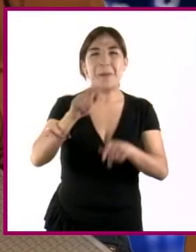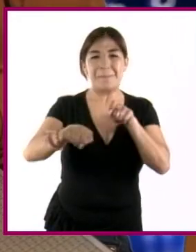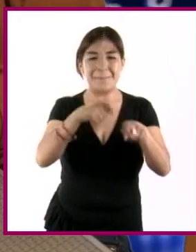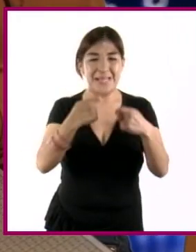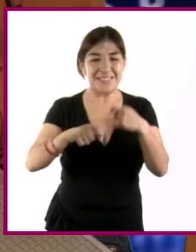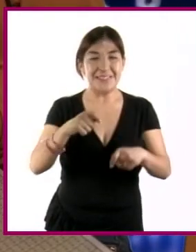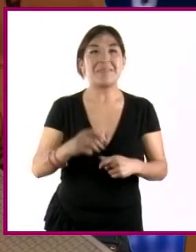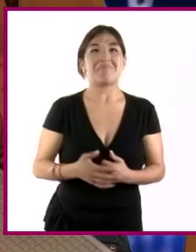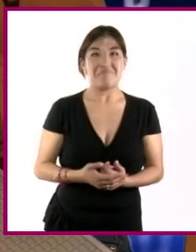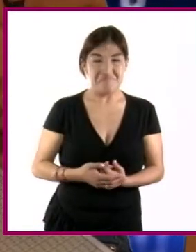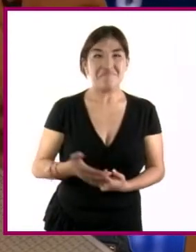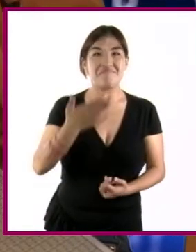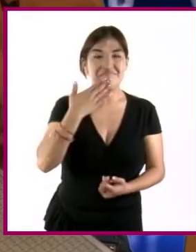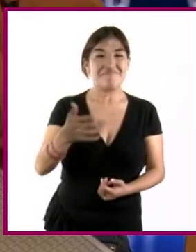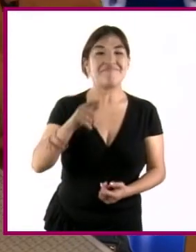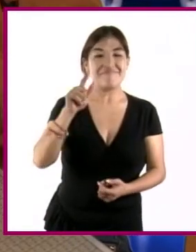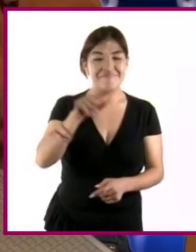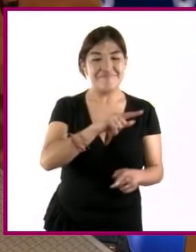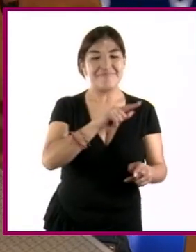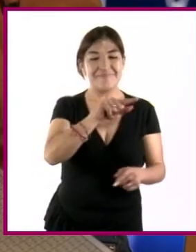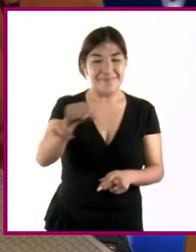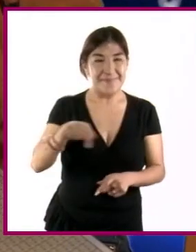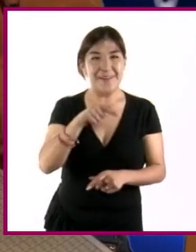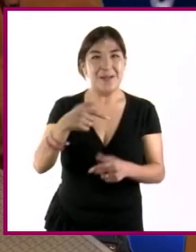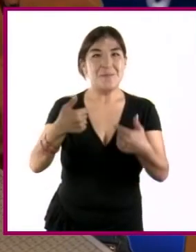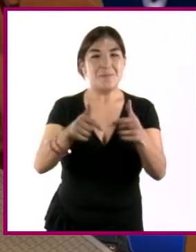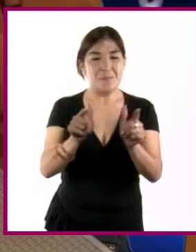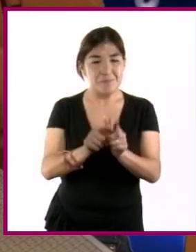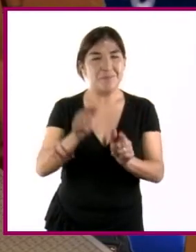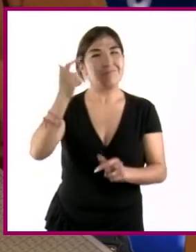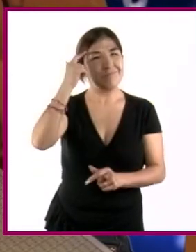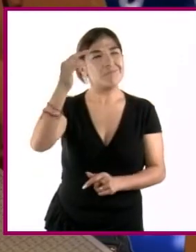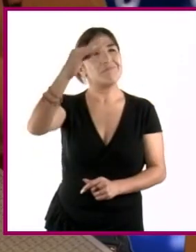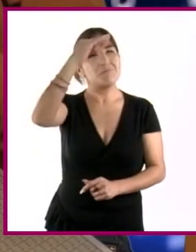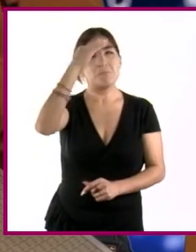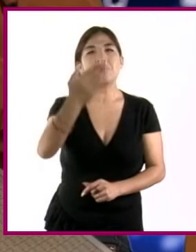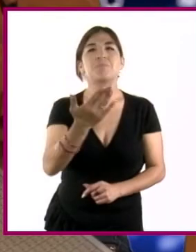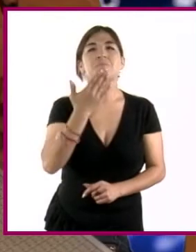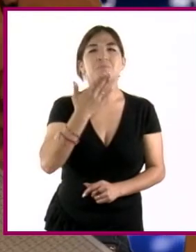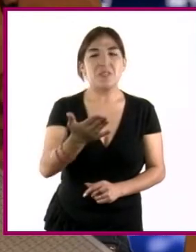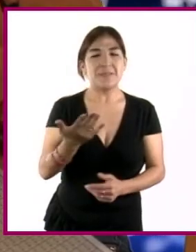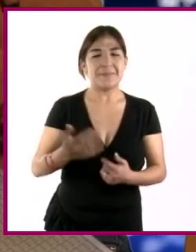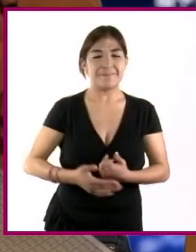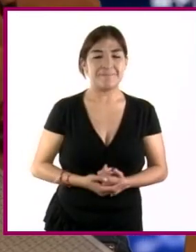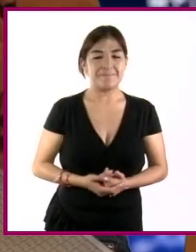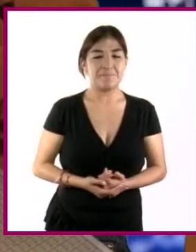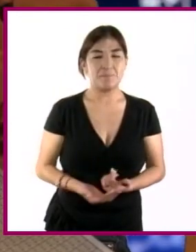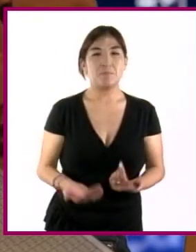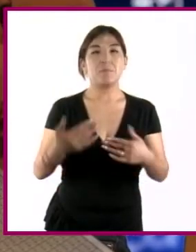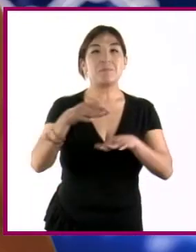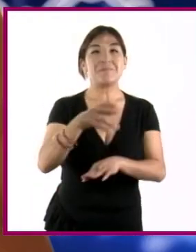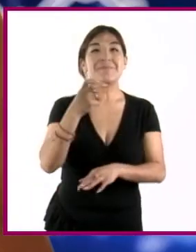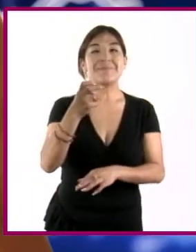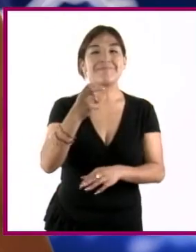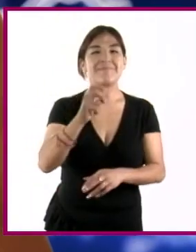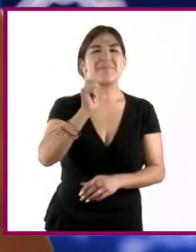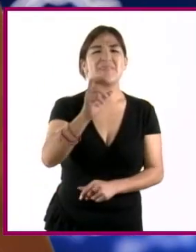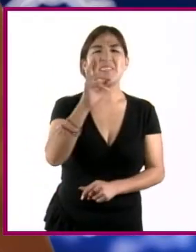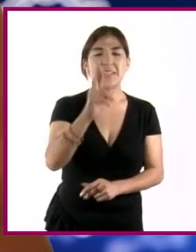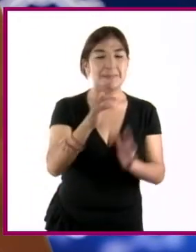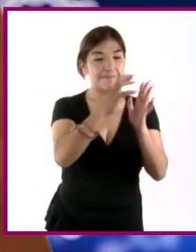veo mucho talento, pero sobre todo veo mucha conciencia de los compañeros sobre la ley de las 3 Rs.